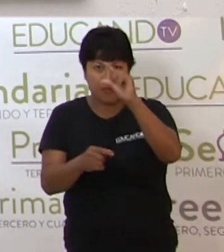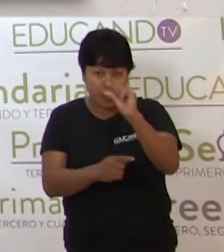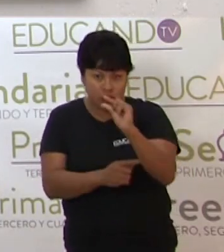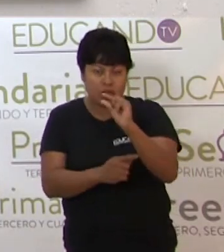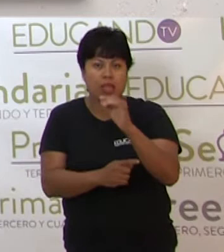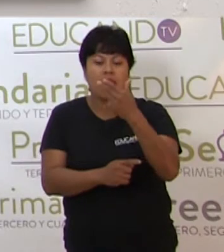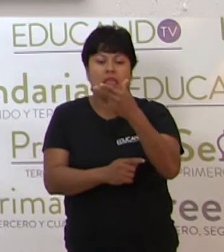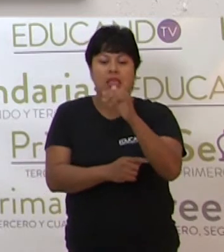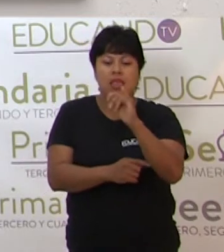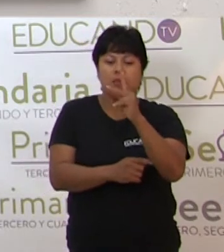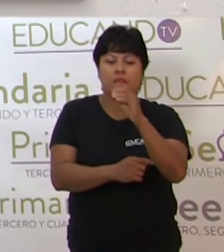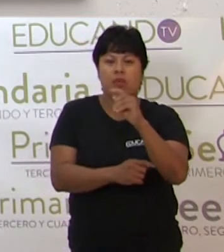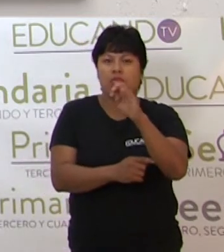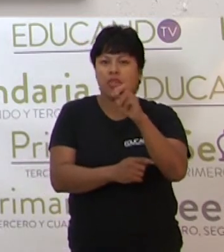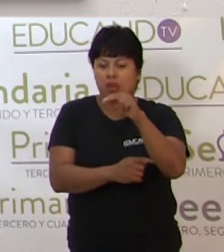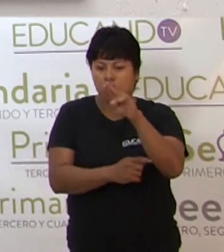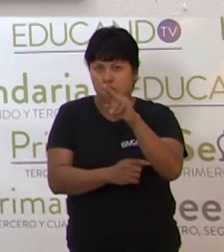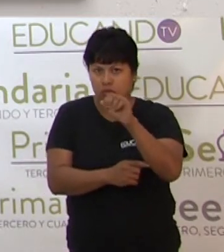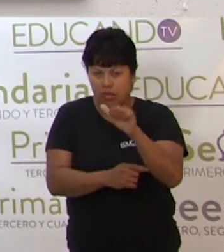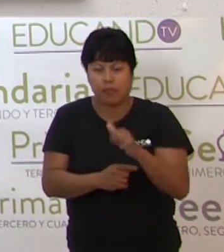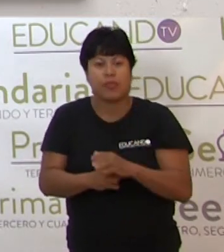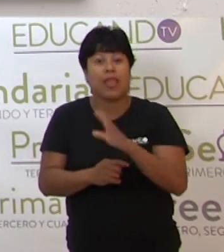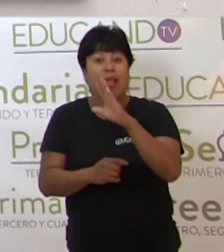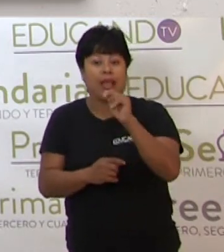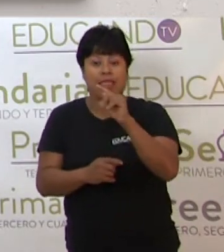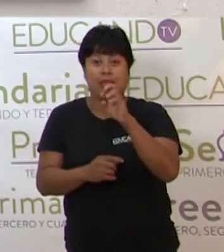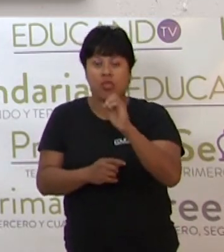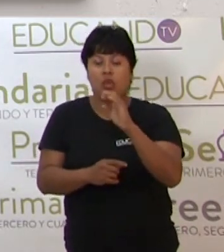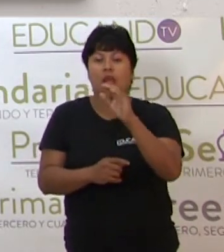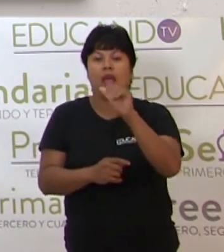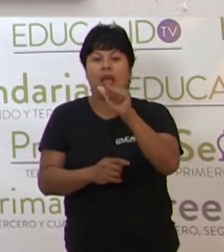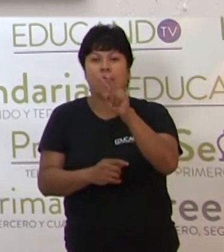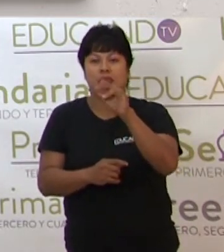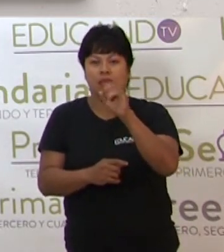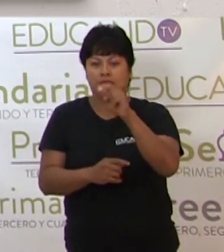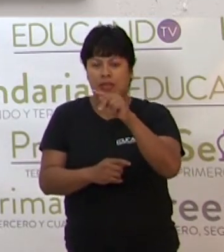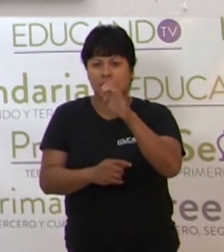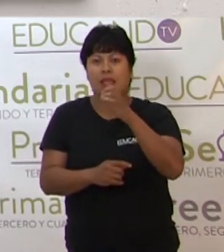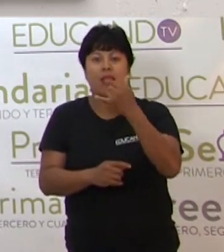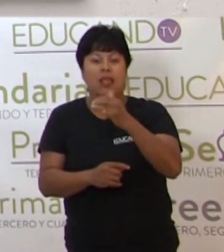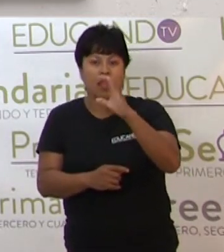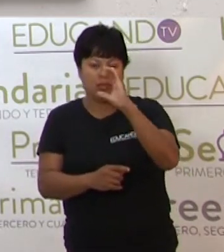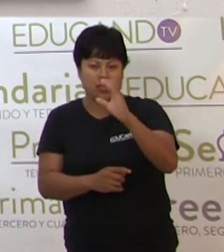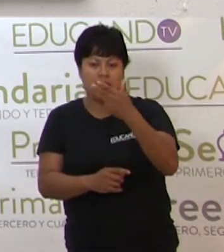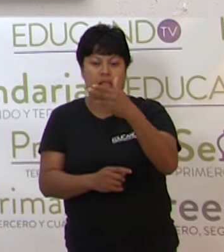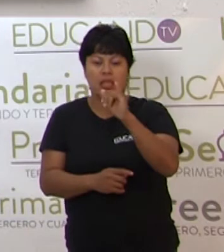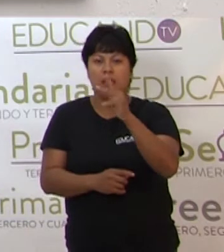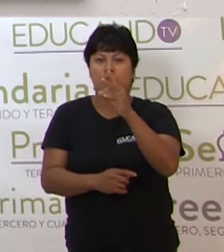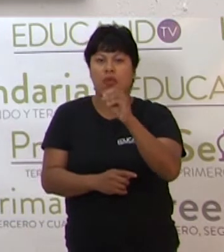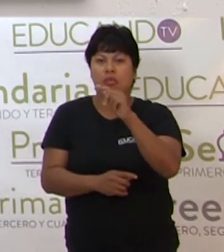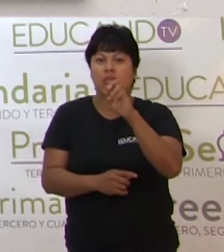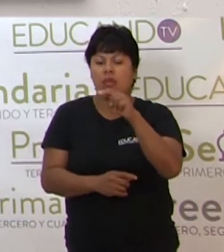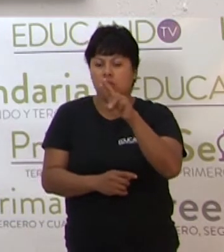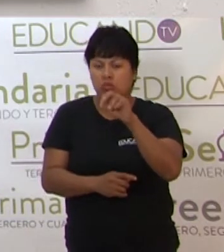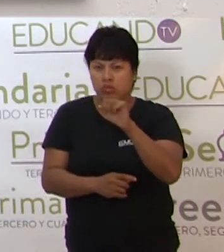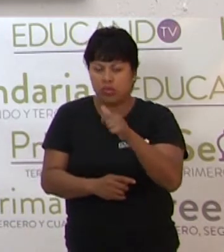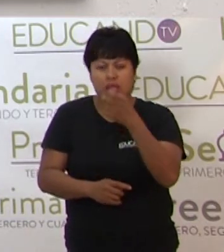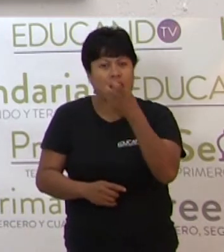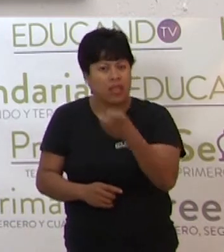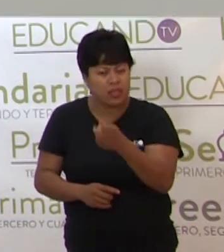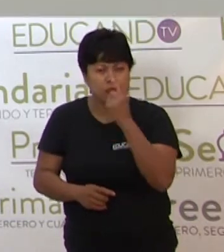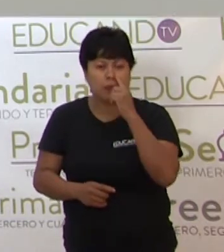la hipotenusa. ¿Sí? Cateto opuesto, cateto adyacente y la C, hipotenusa. Es en